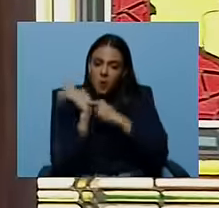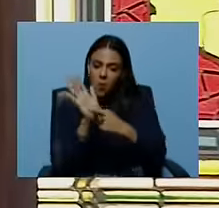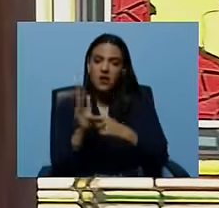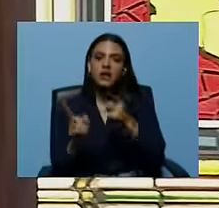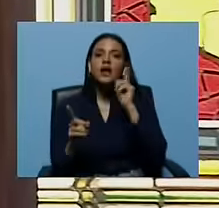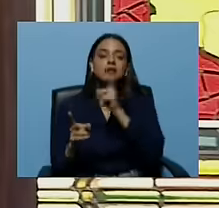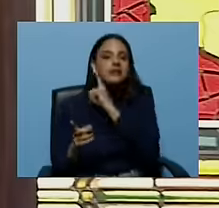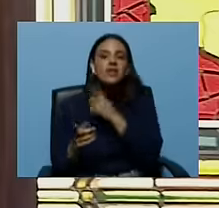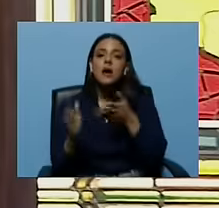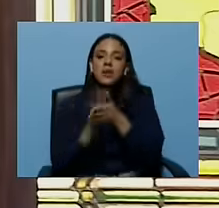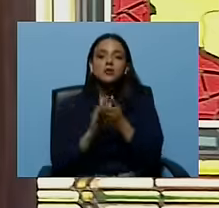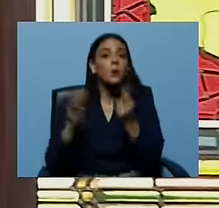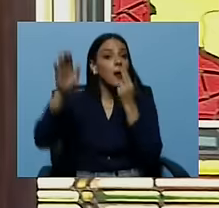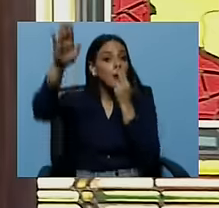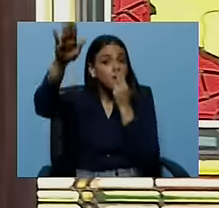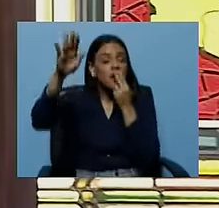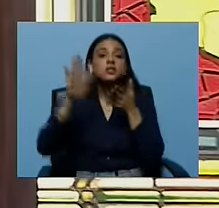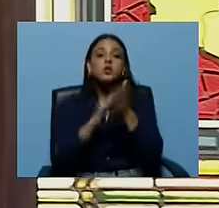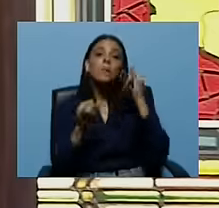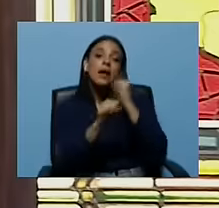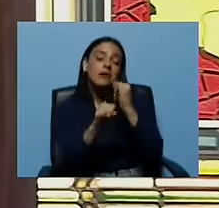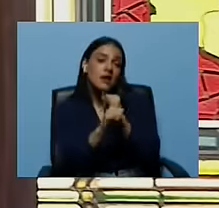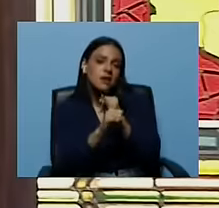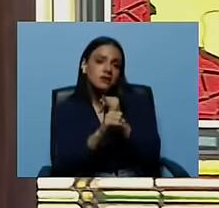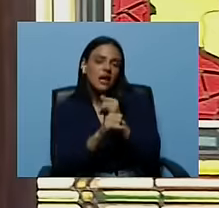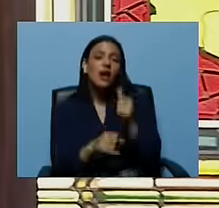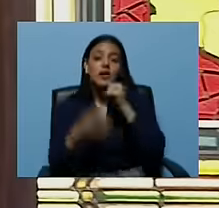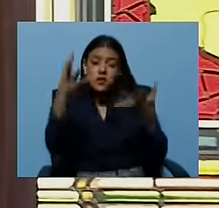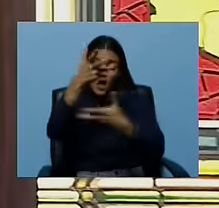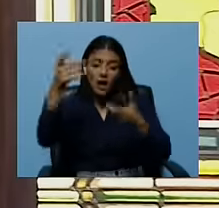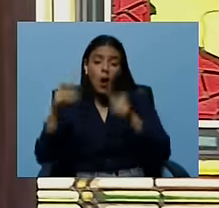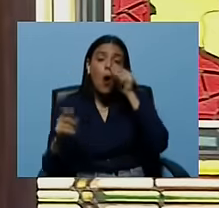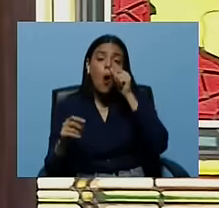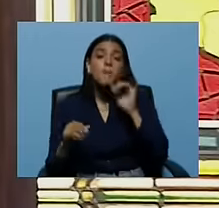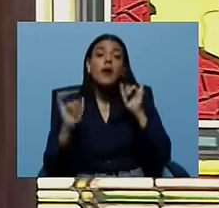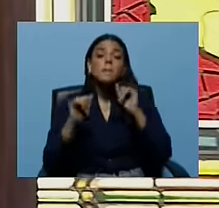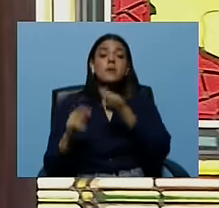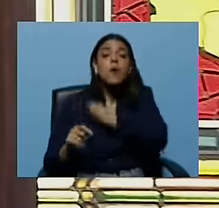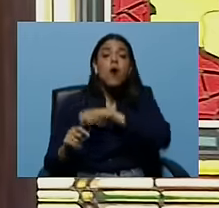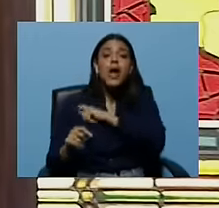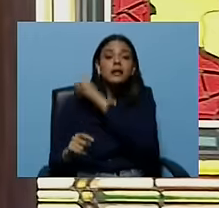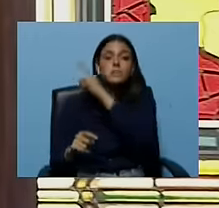Mainstream. Escrito por un hombre de Valencia, España, un pensador.